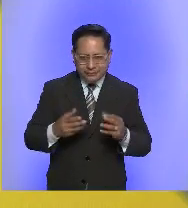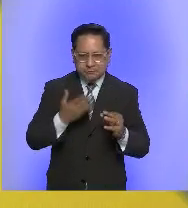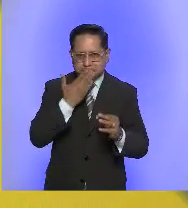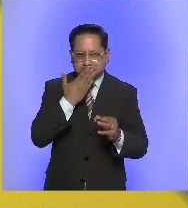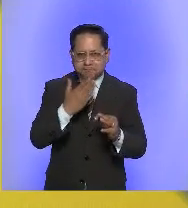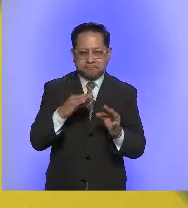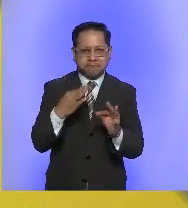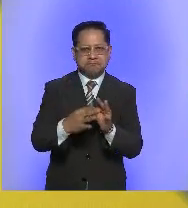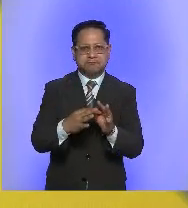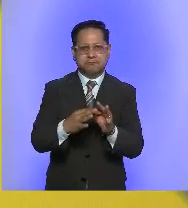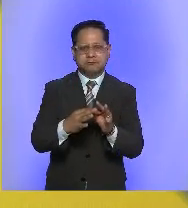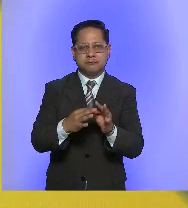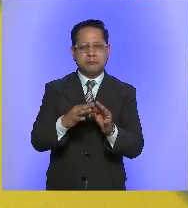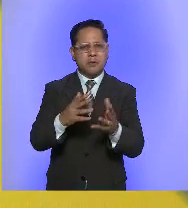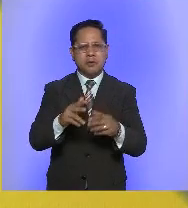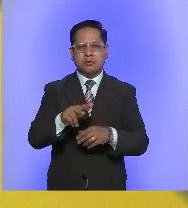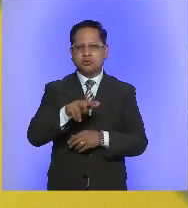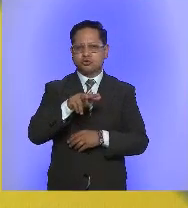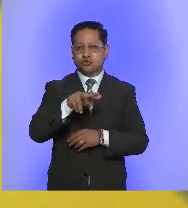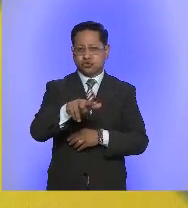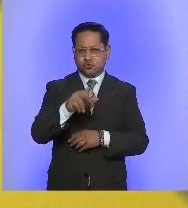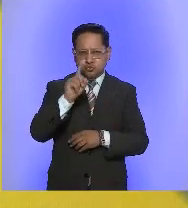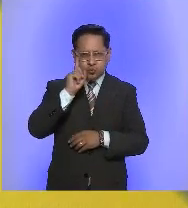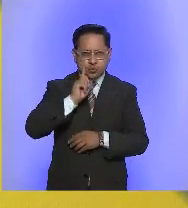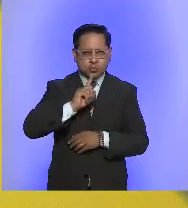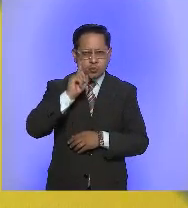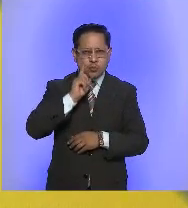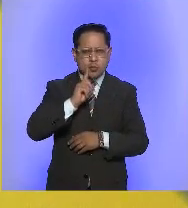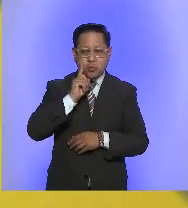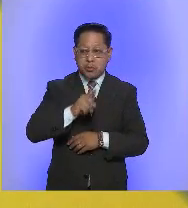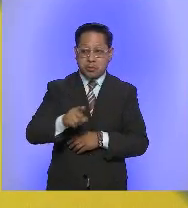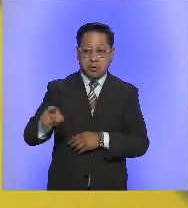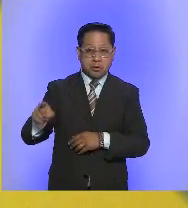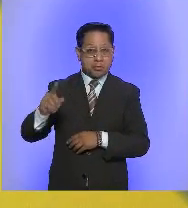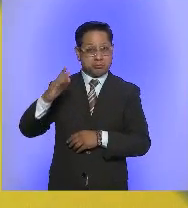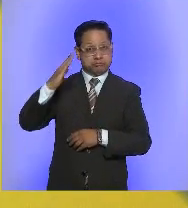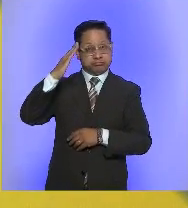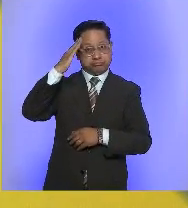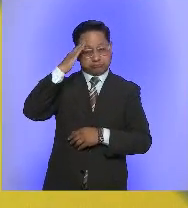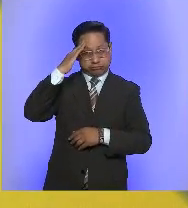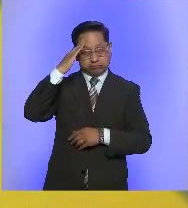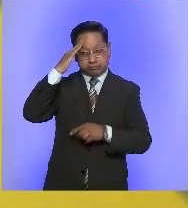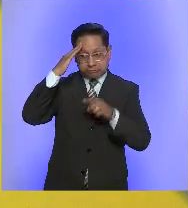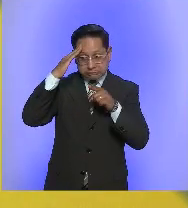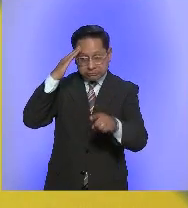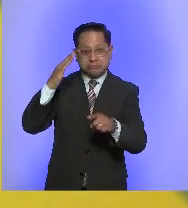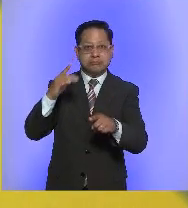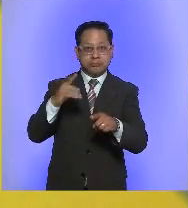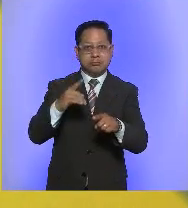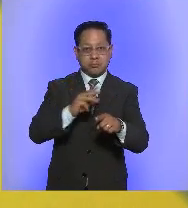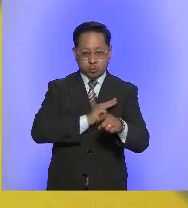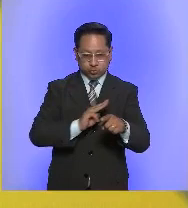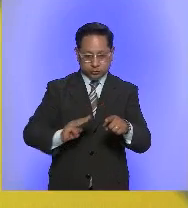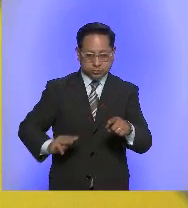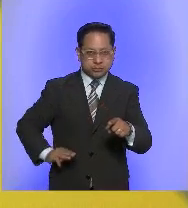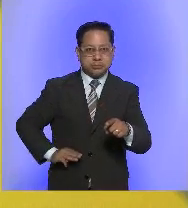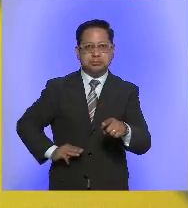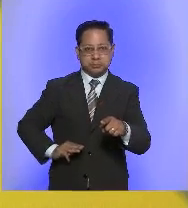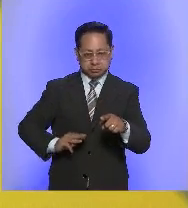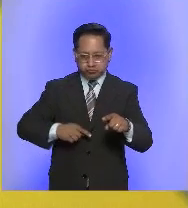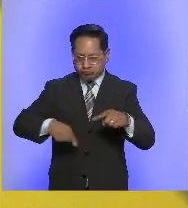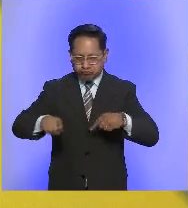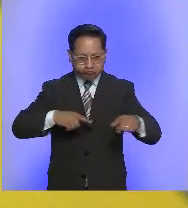mujeres encabezan los ayuntamientos. Pero no nada más eso, ¿cómo participan las mujeres a